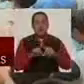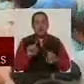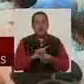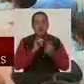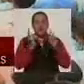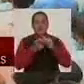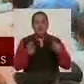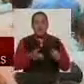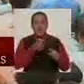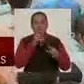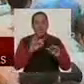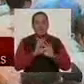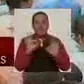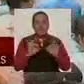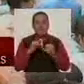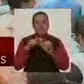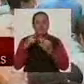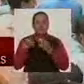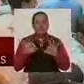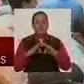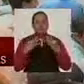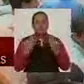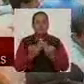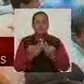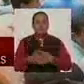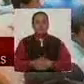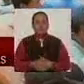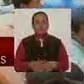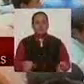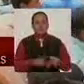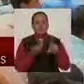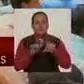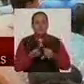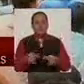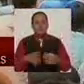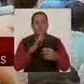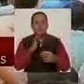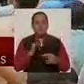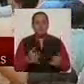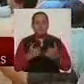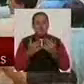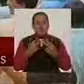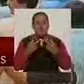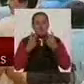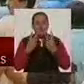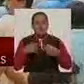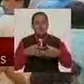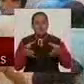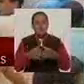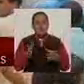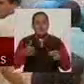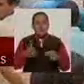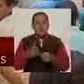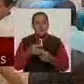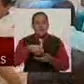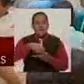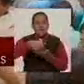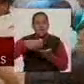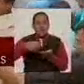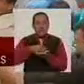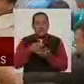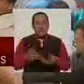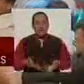segura para las familias. Así que también conservas de pescado que han sido trasladadas